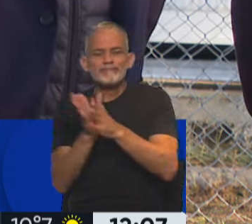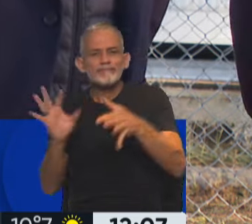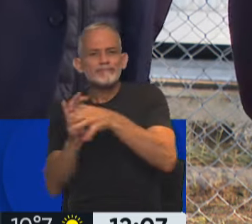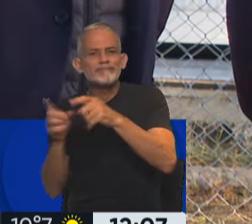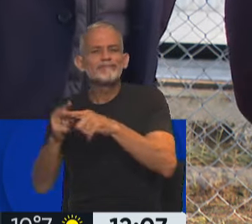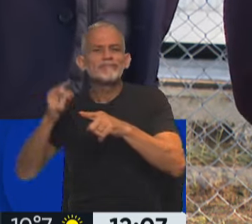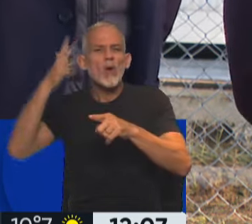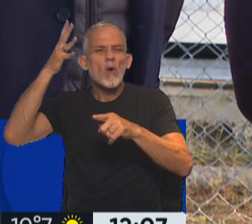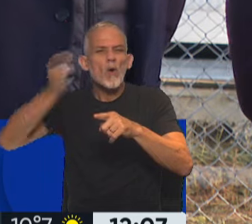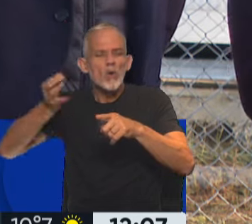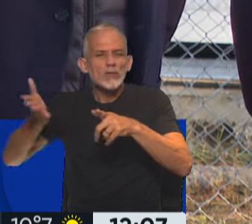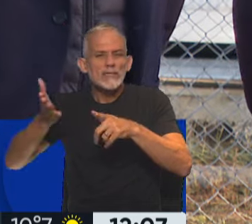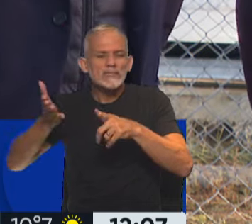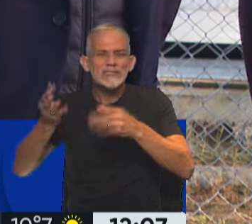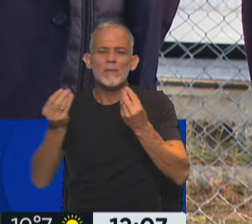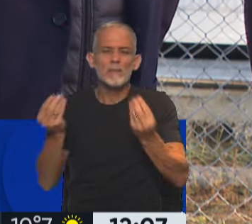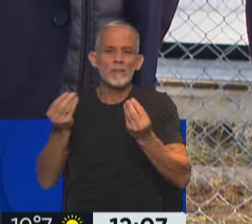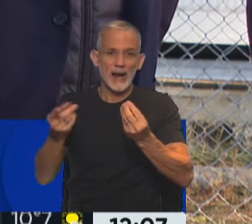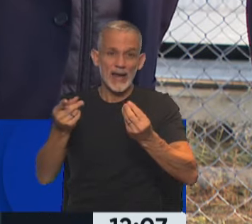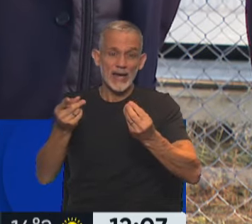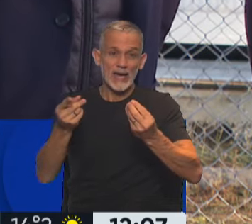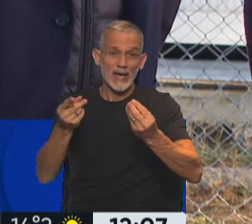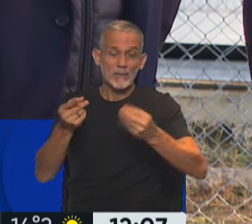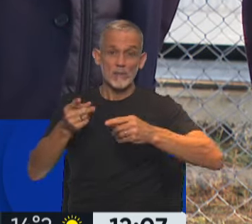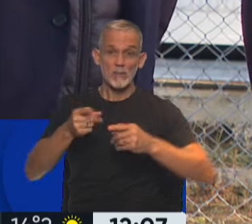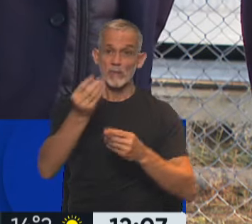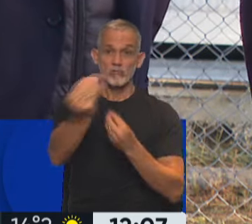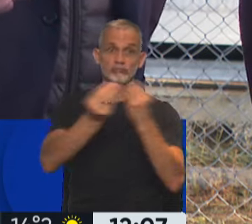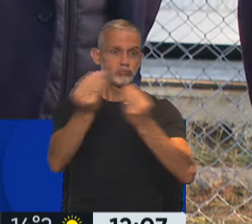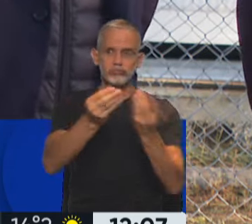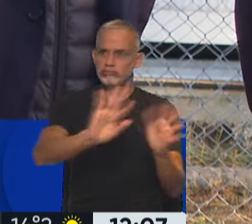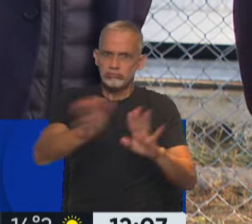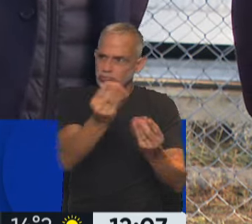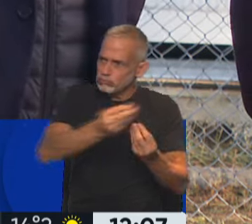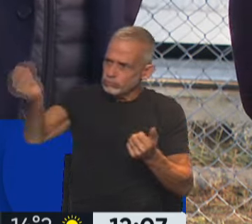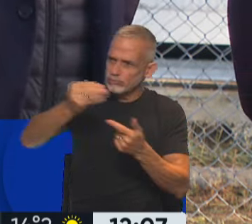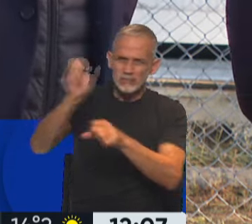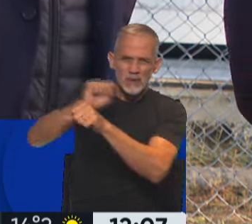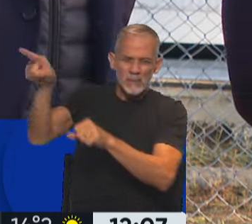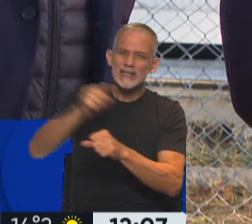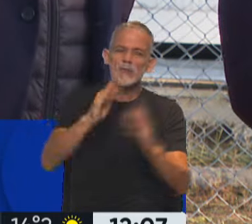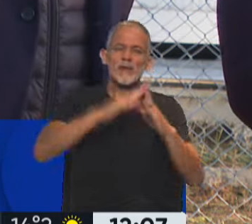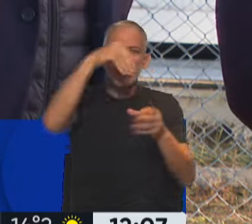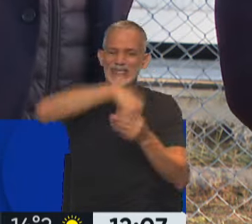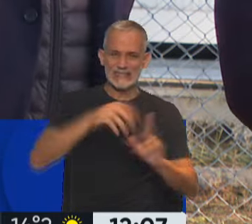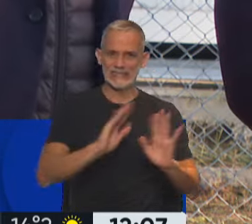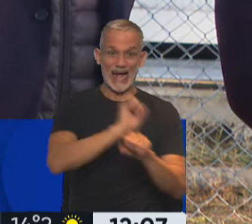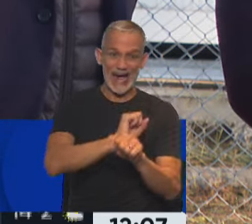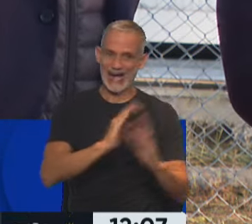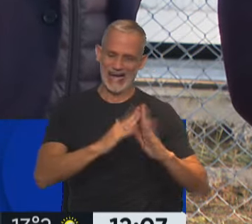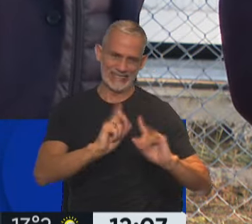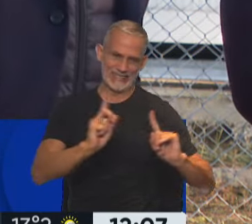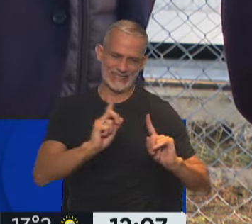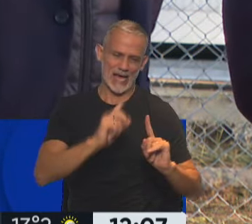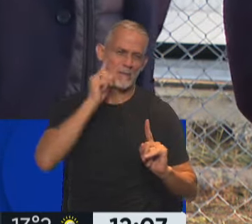permita liberar rápidamente plazas en función de detención domiciliaria para delincuentes no